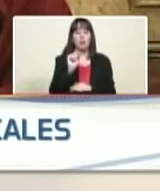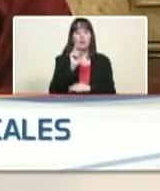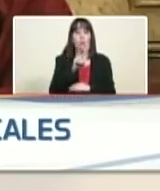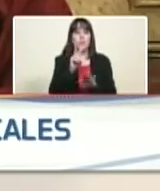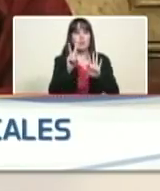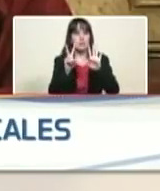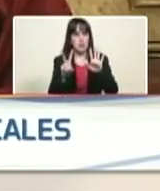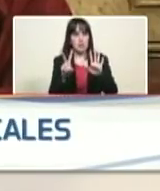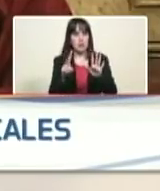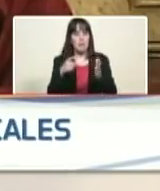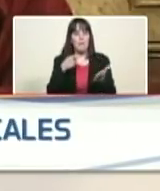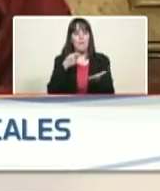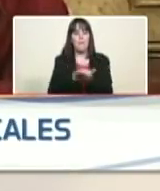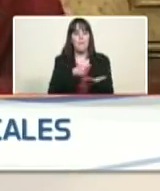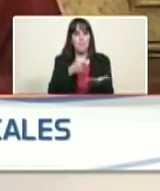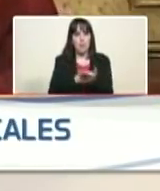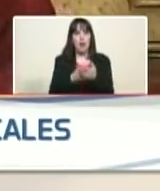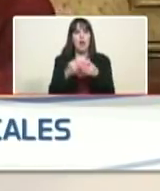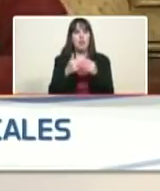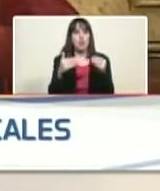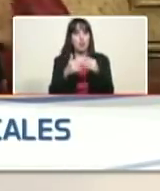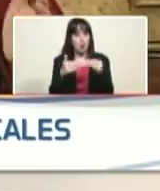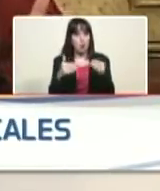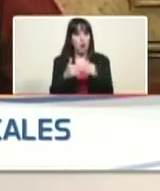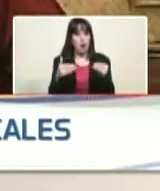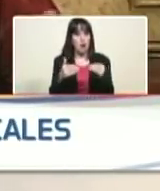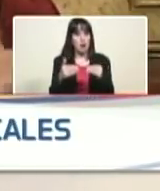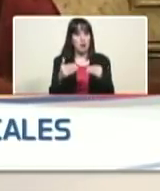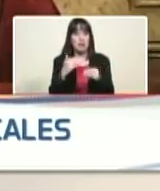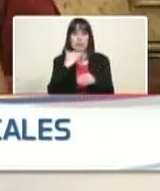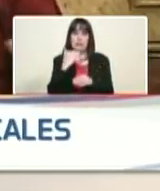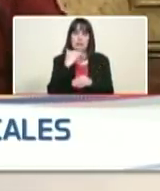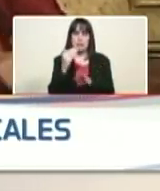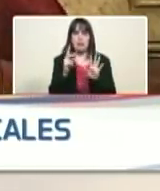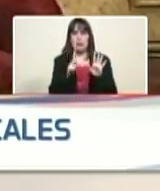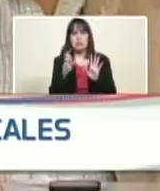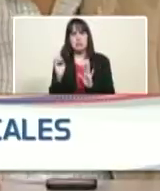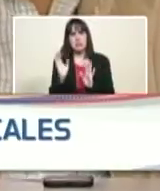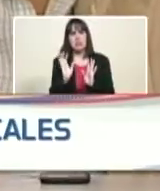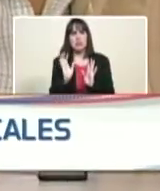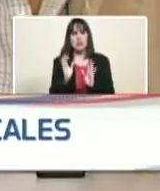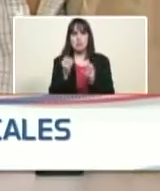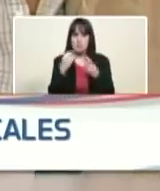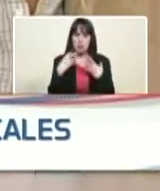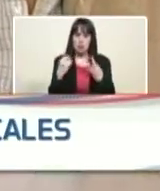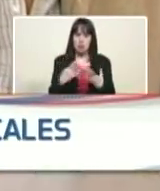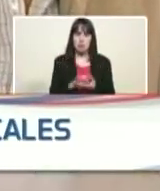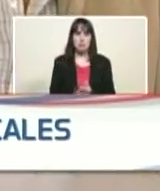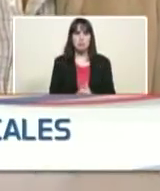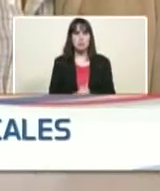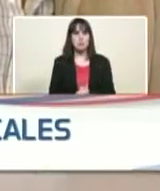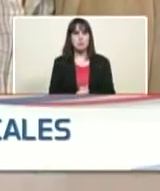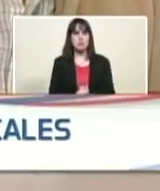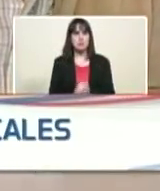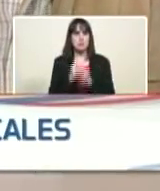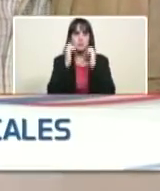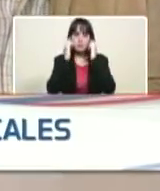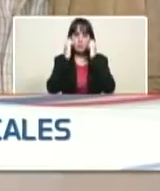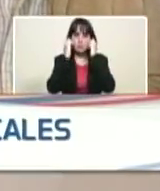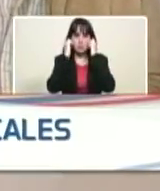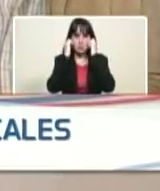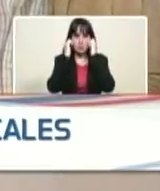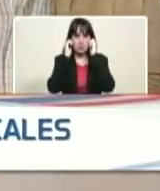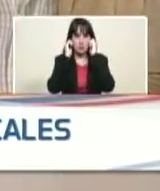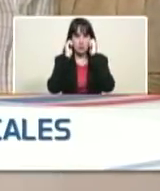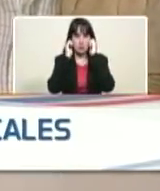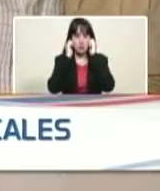60.27. Nosotros lo hemos calculado casi en 60. Muy bien. Y DICOM, las casas